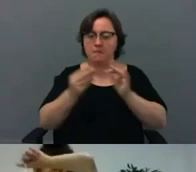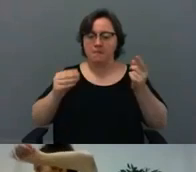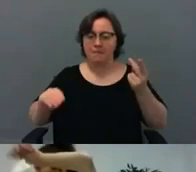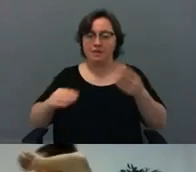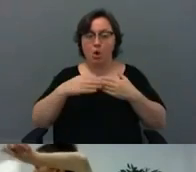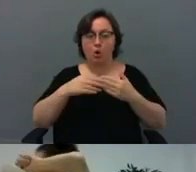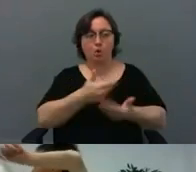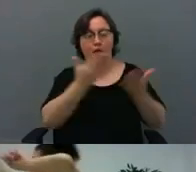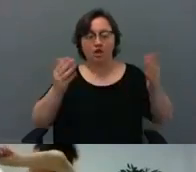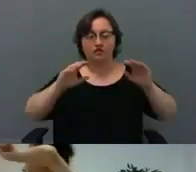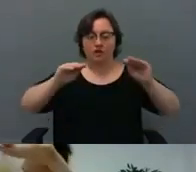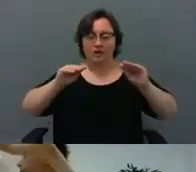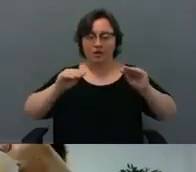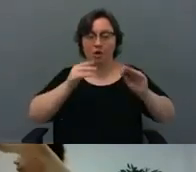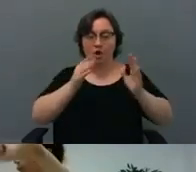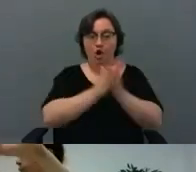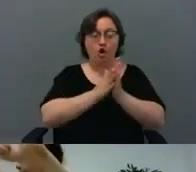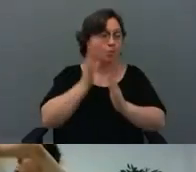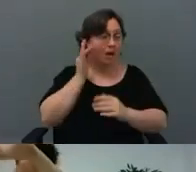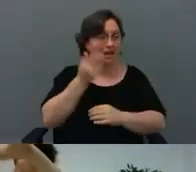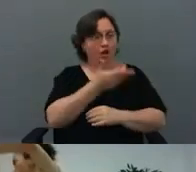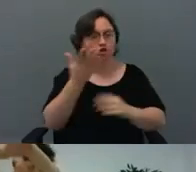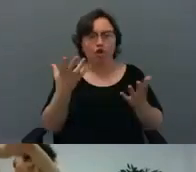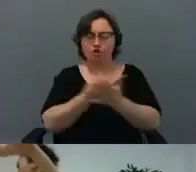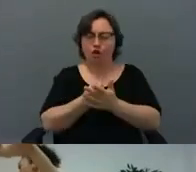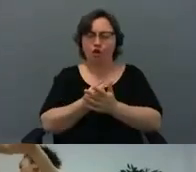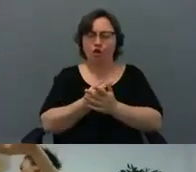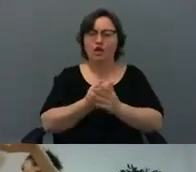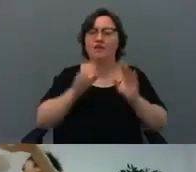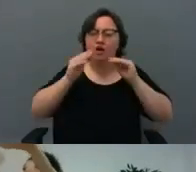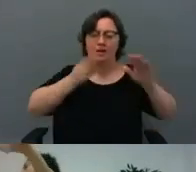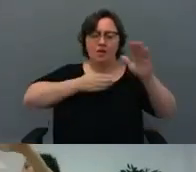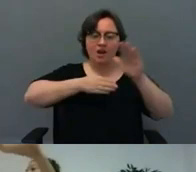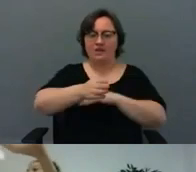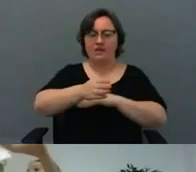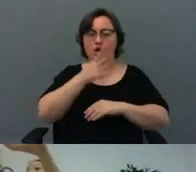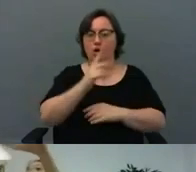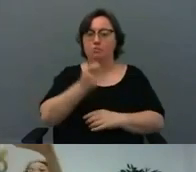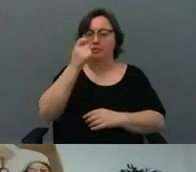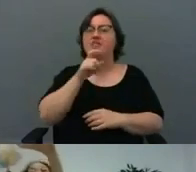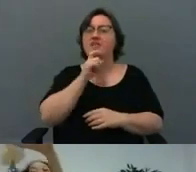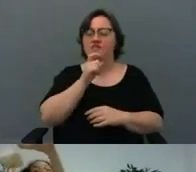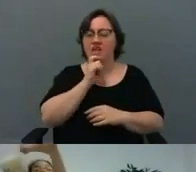usuarios ella y sus compañeros tengan acceso a ella, porque es algo difícil de conseguir.